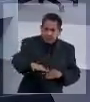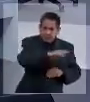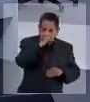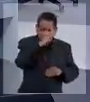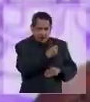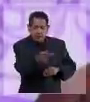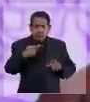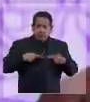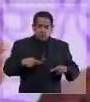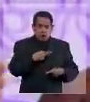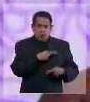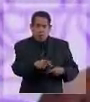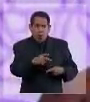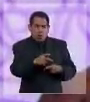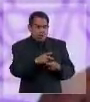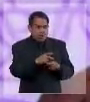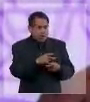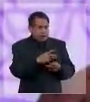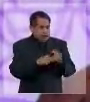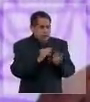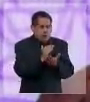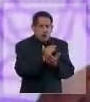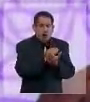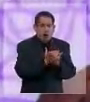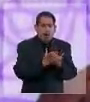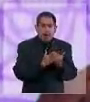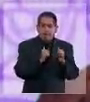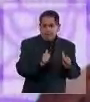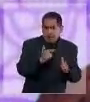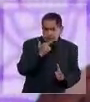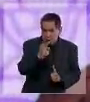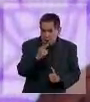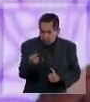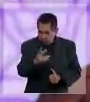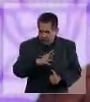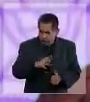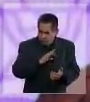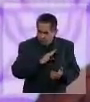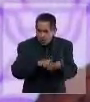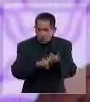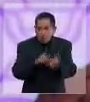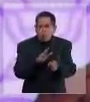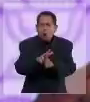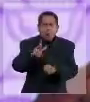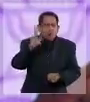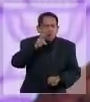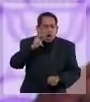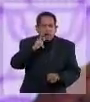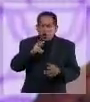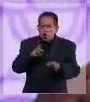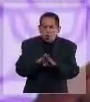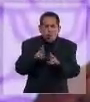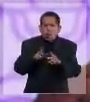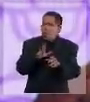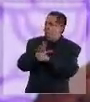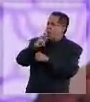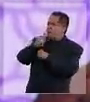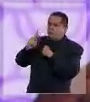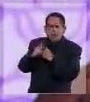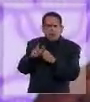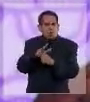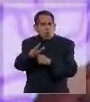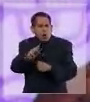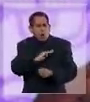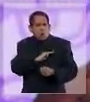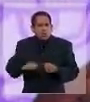que es la que todos los otros programas parecen no han podido afectar? ¿Qué evidencia, qué dato, qué país lo ha hecho, qué municipio es